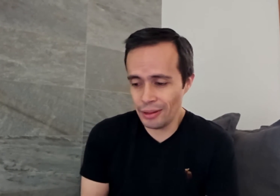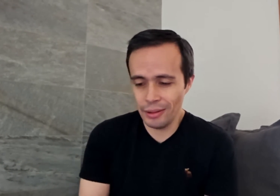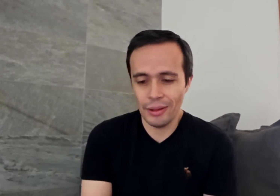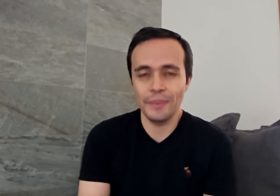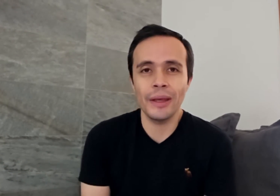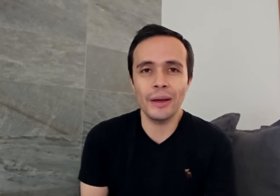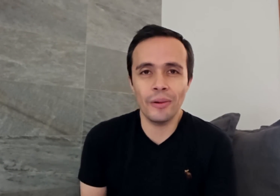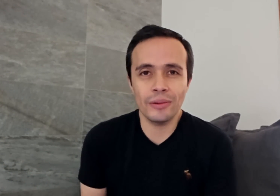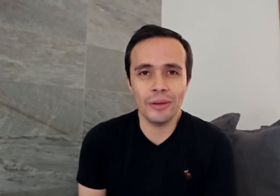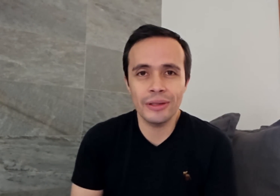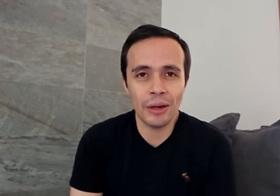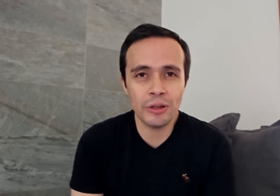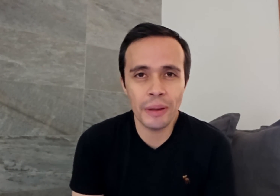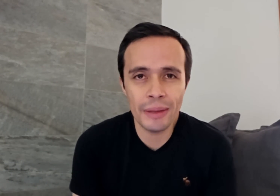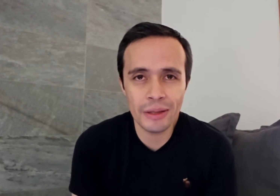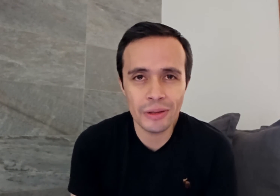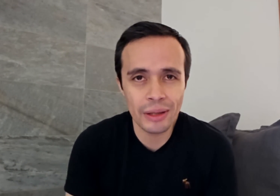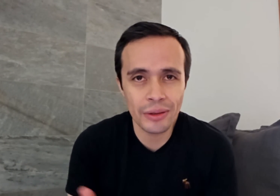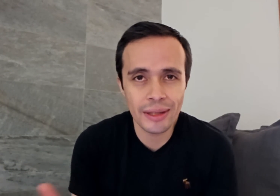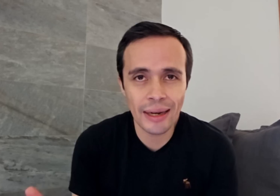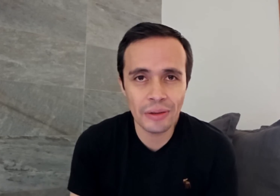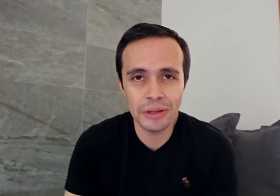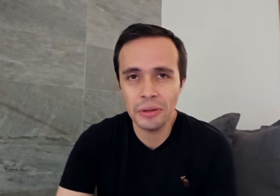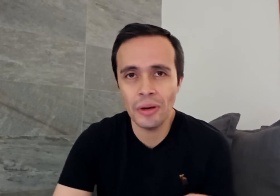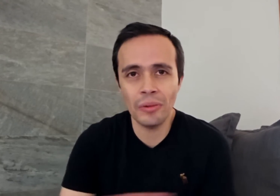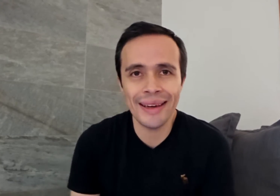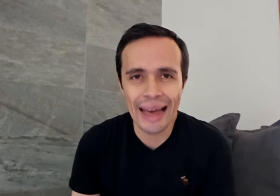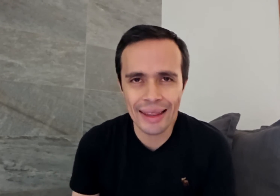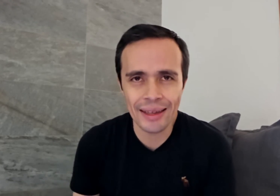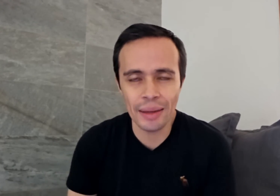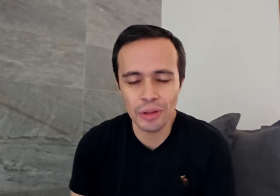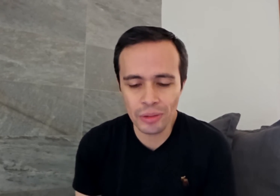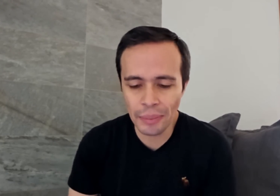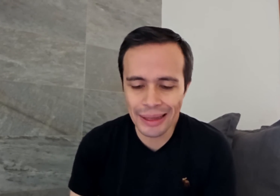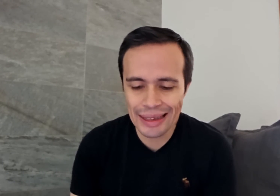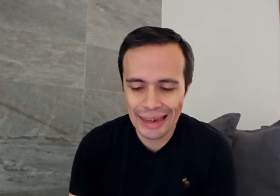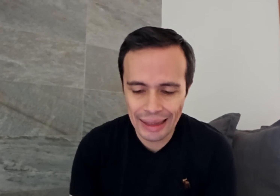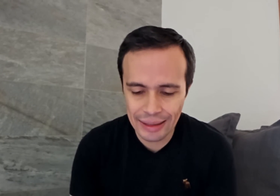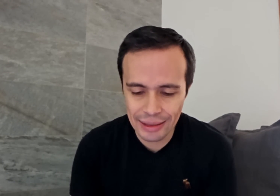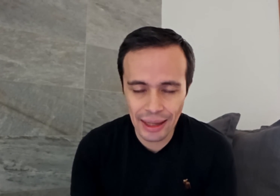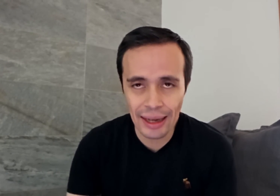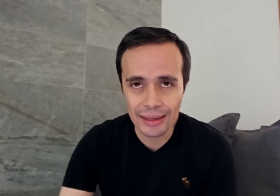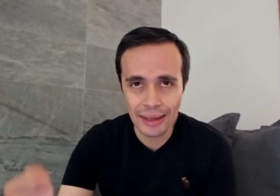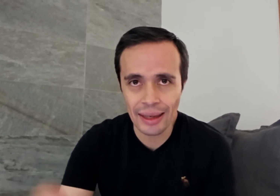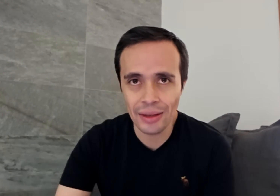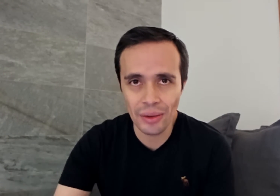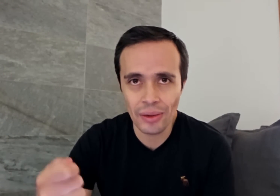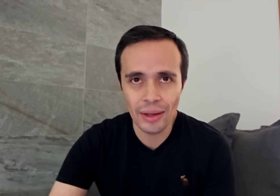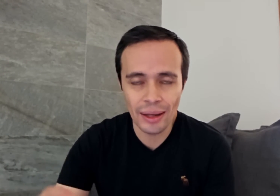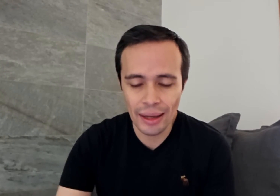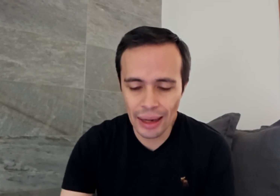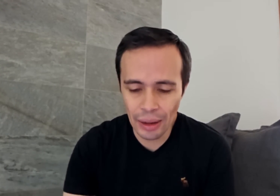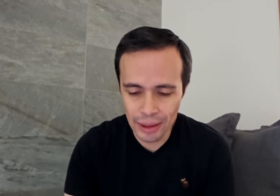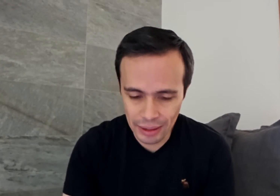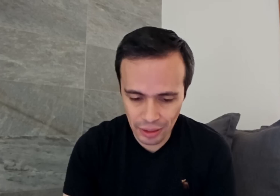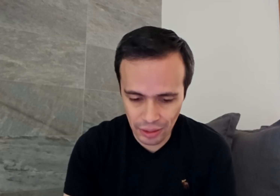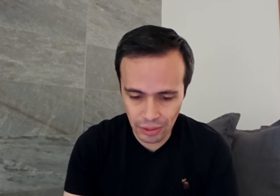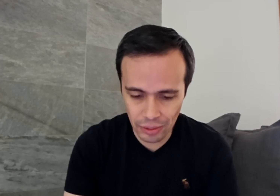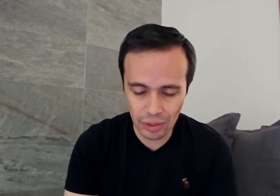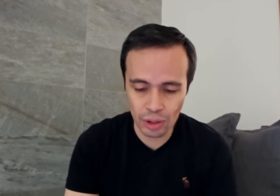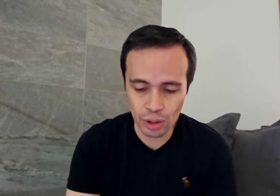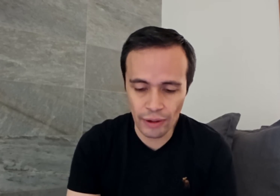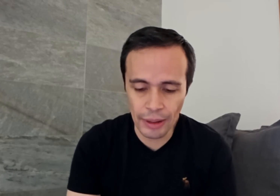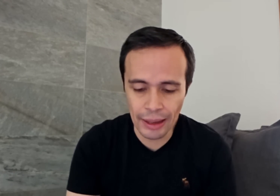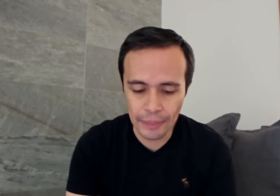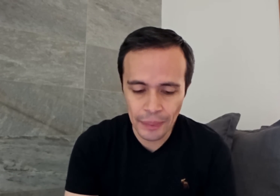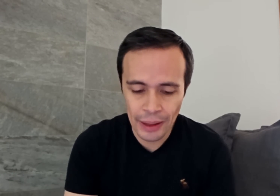haber dicho, a ver, ¿y dónde están los permisos? ¿En dónde está la concesión? No, no hay nada, absolutamente nada. Se está agandallando el agua del señor